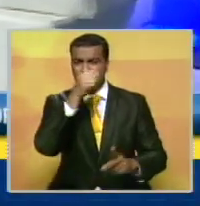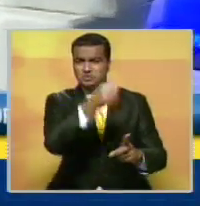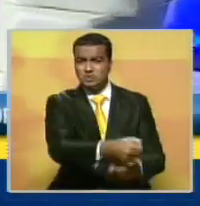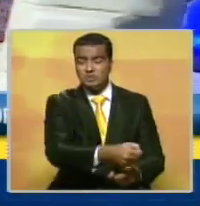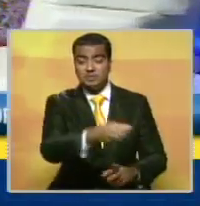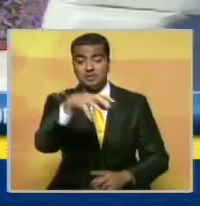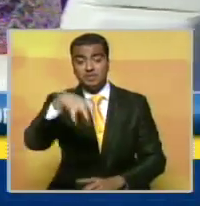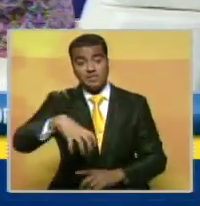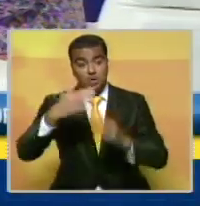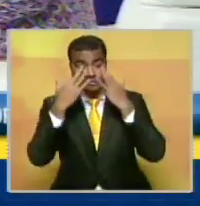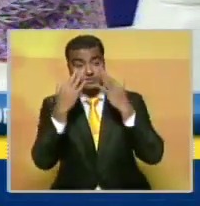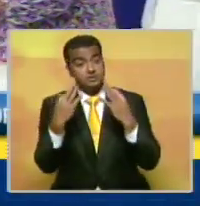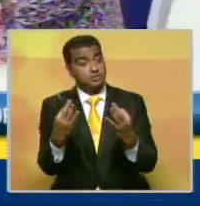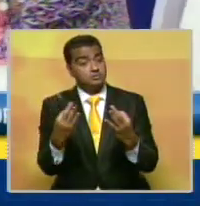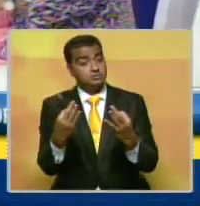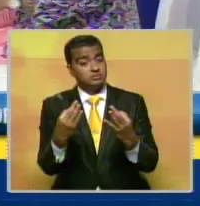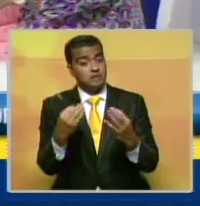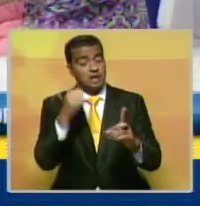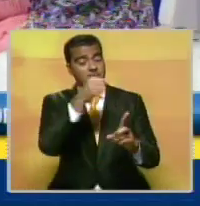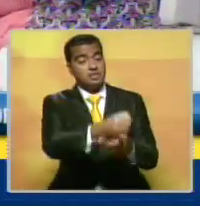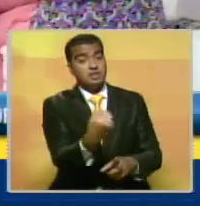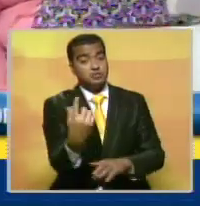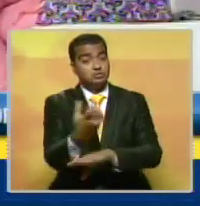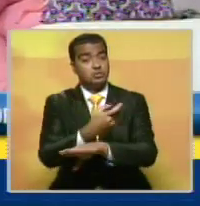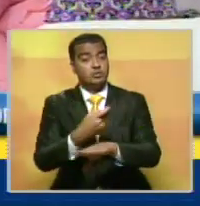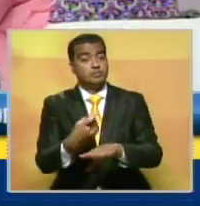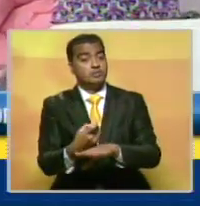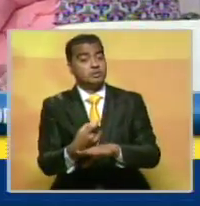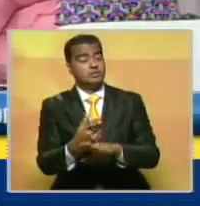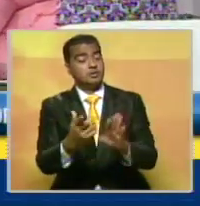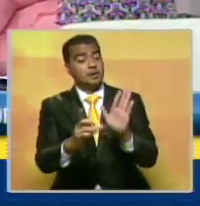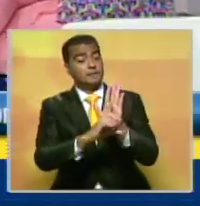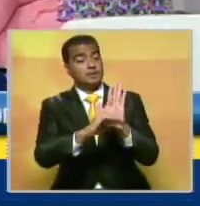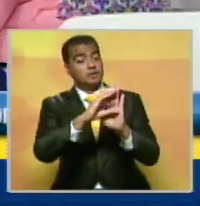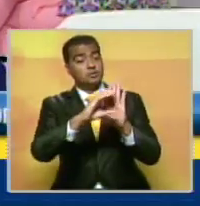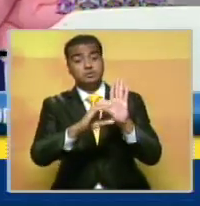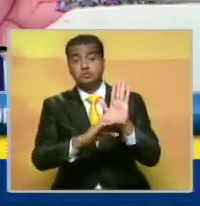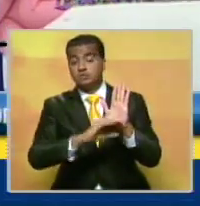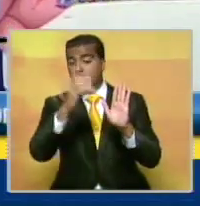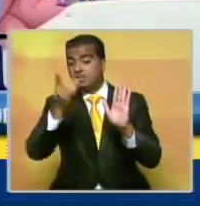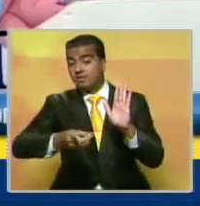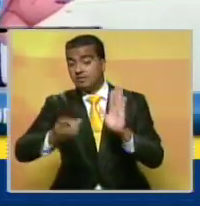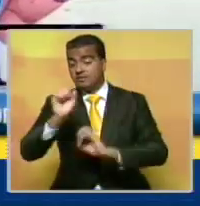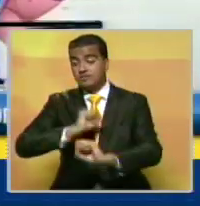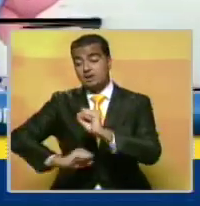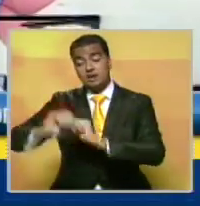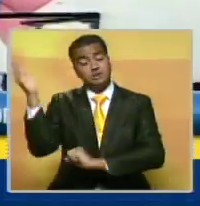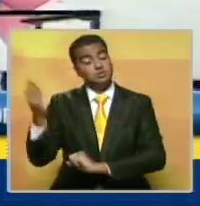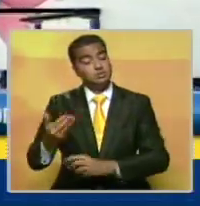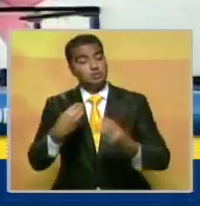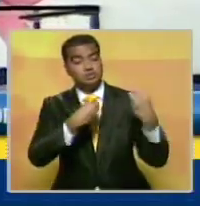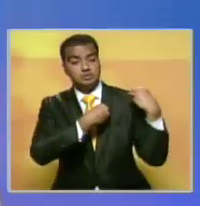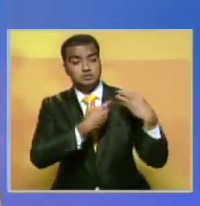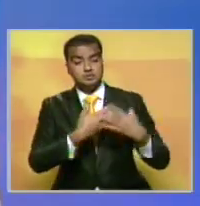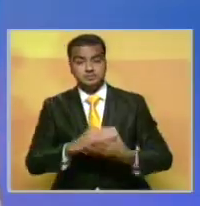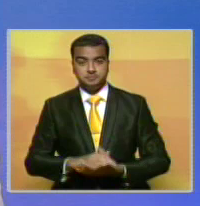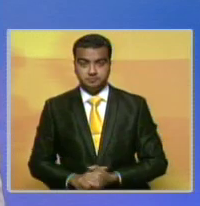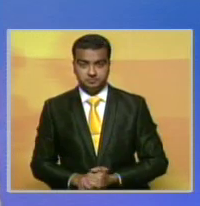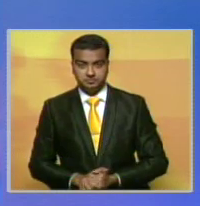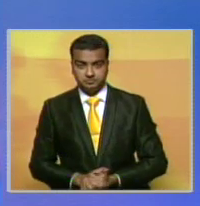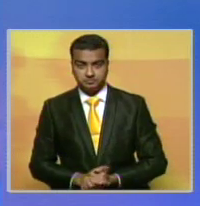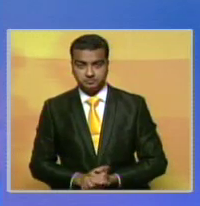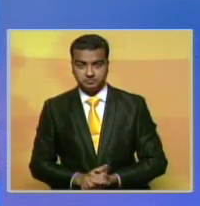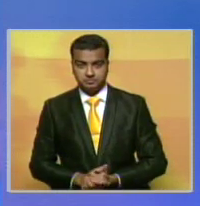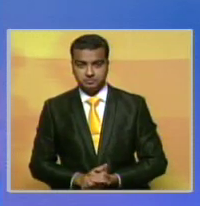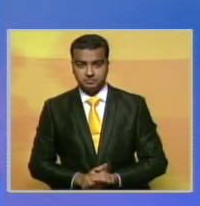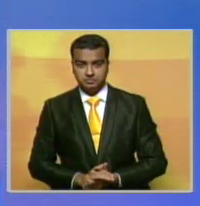la fiscal advirtió que quien atente contra un gobierno legítimamente constituido deberá enfrentar las sanciones correspondientes.